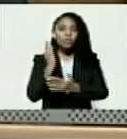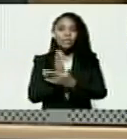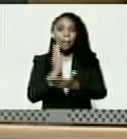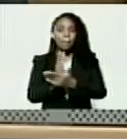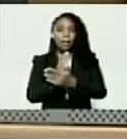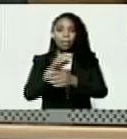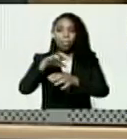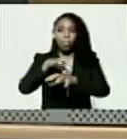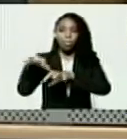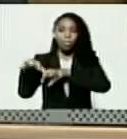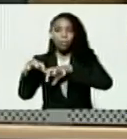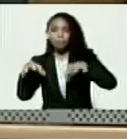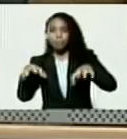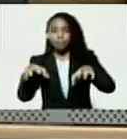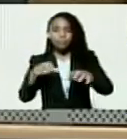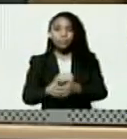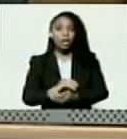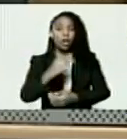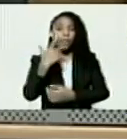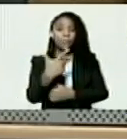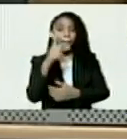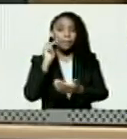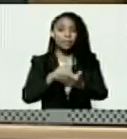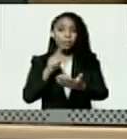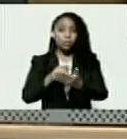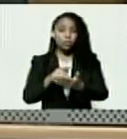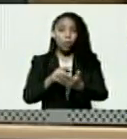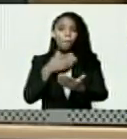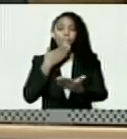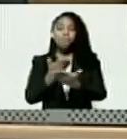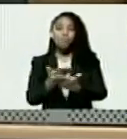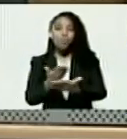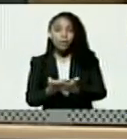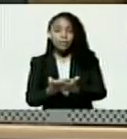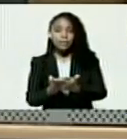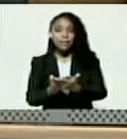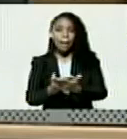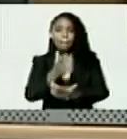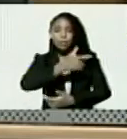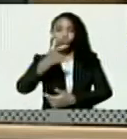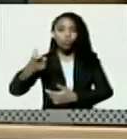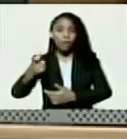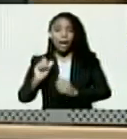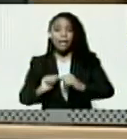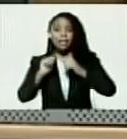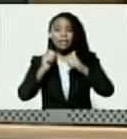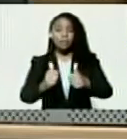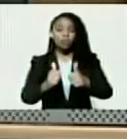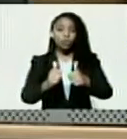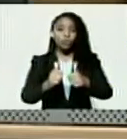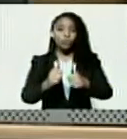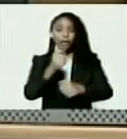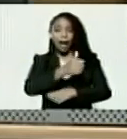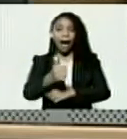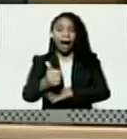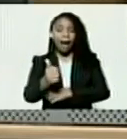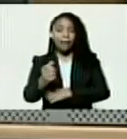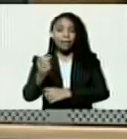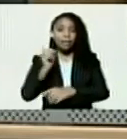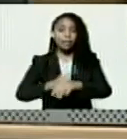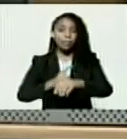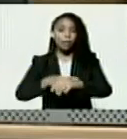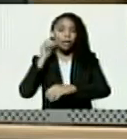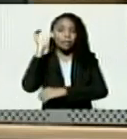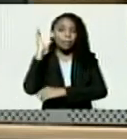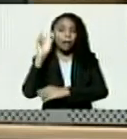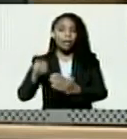separado. Los 3 postulados o postuladas por la sociedad civil al inicio de cada periodo de la Asamblea Nacional y los